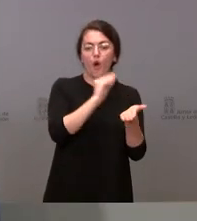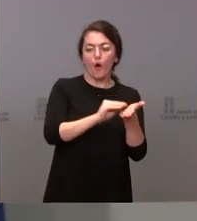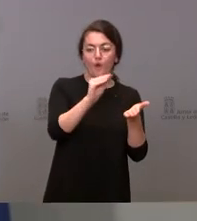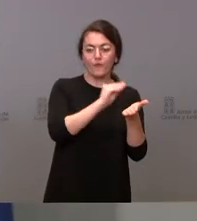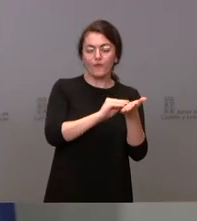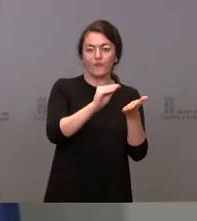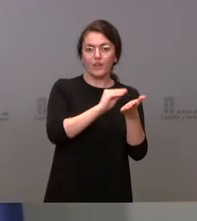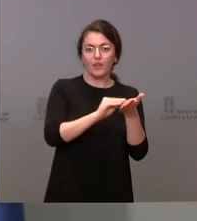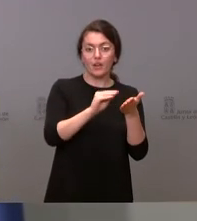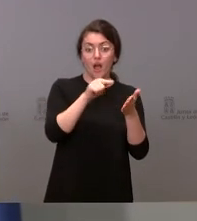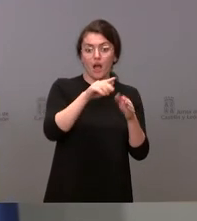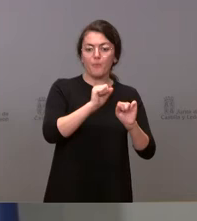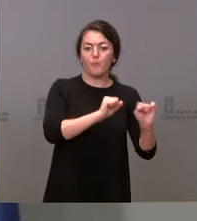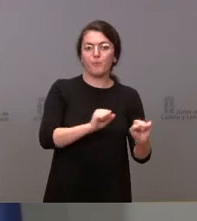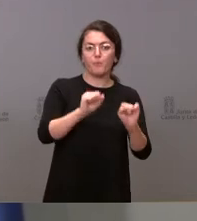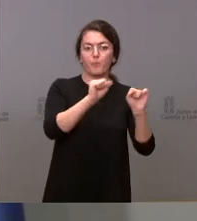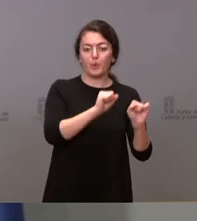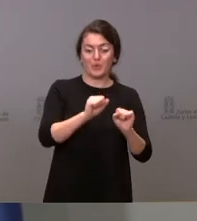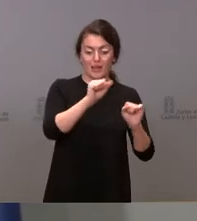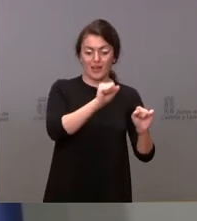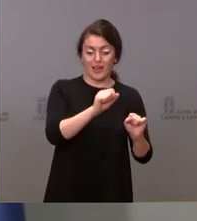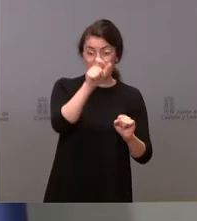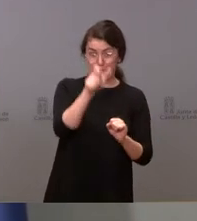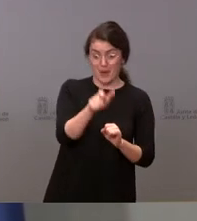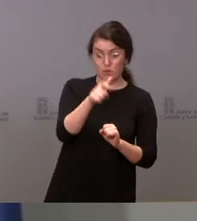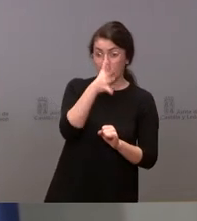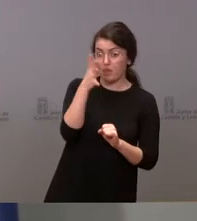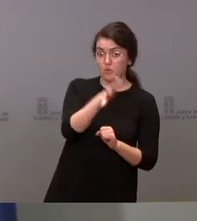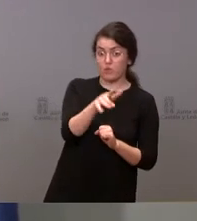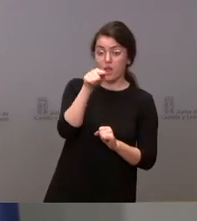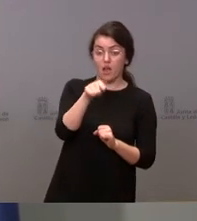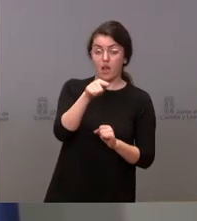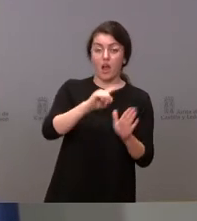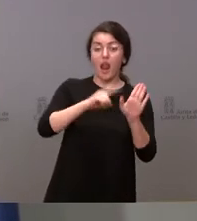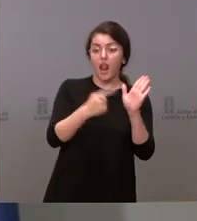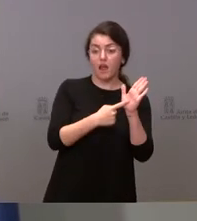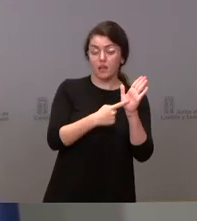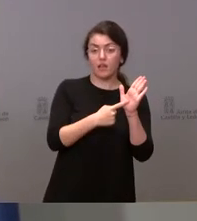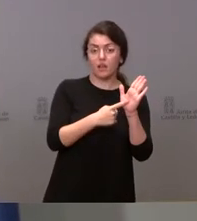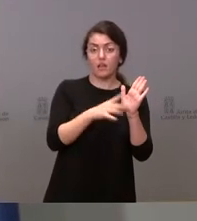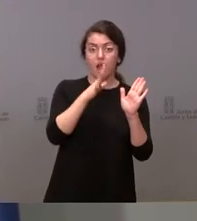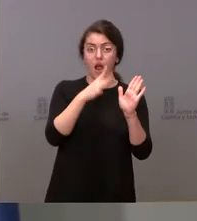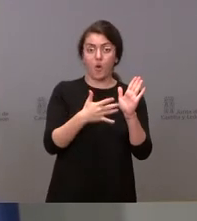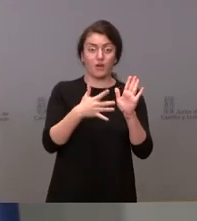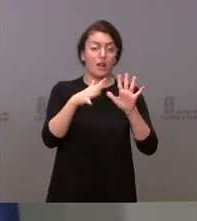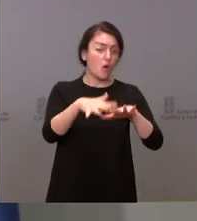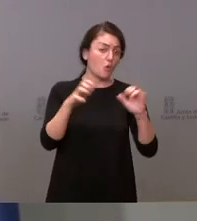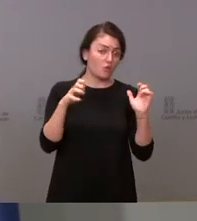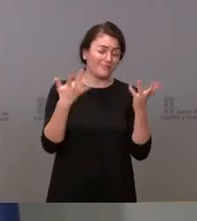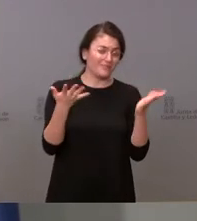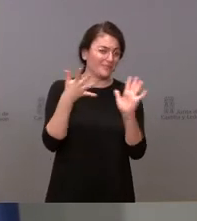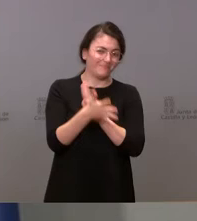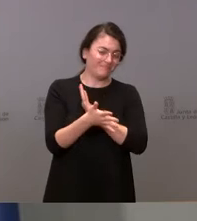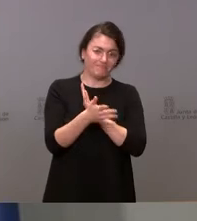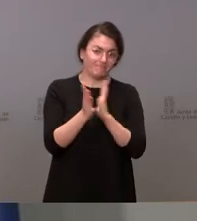protege a los denunciantes. Está en esa ley que está en este momento en las Cortes, por tanto no corresponde a esta